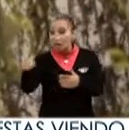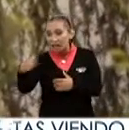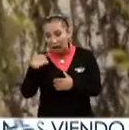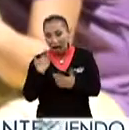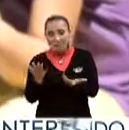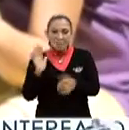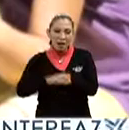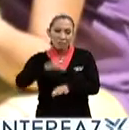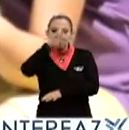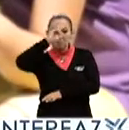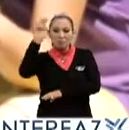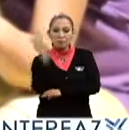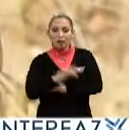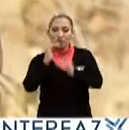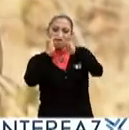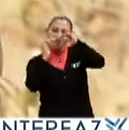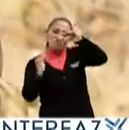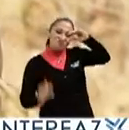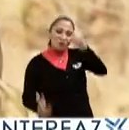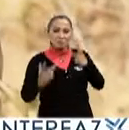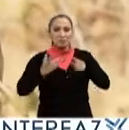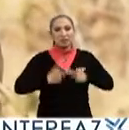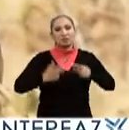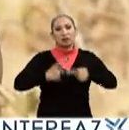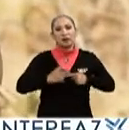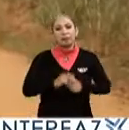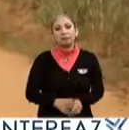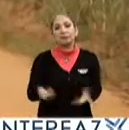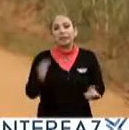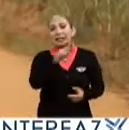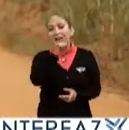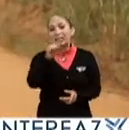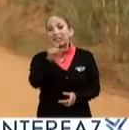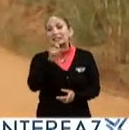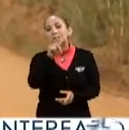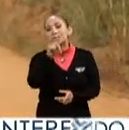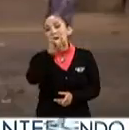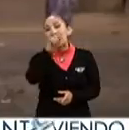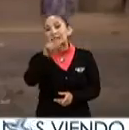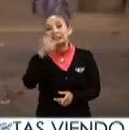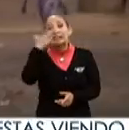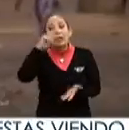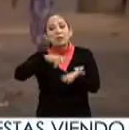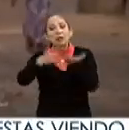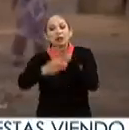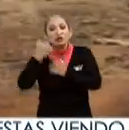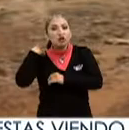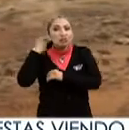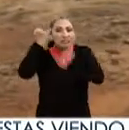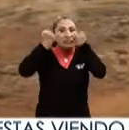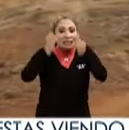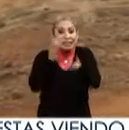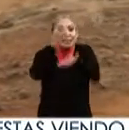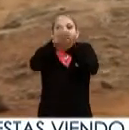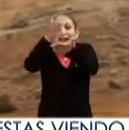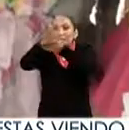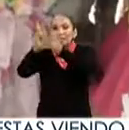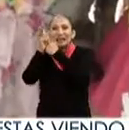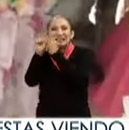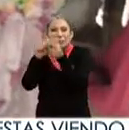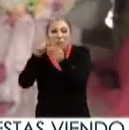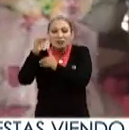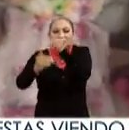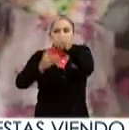ha acentuado las brechas entre las sociedades. XPRIZE busca llevar proyectos innovadores a naciones en desarrollo